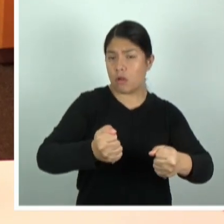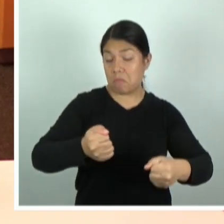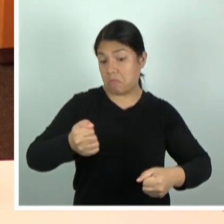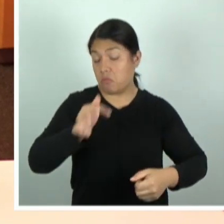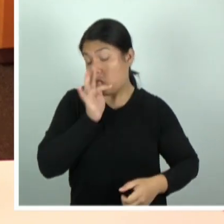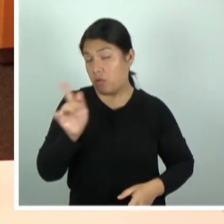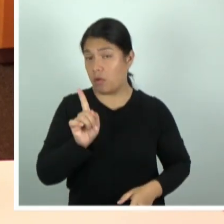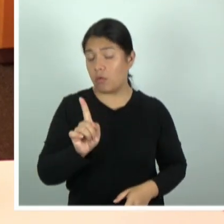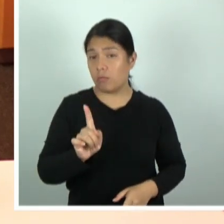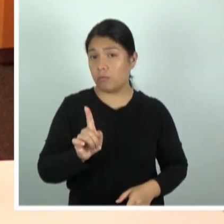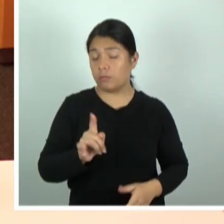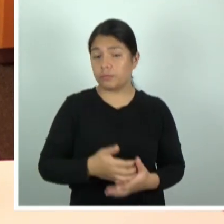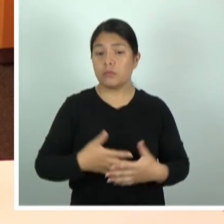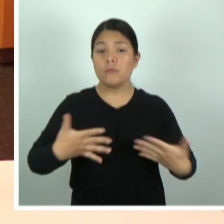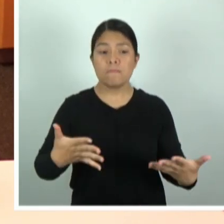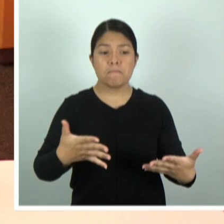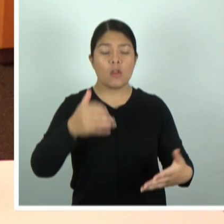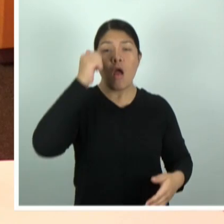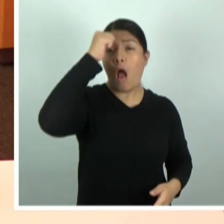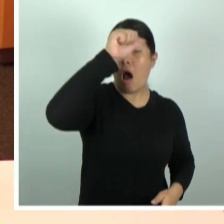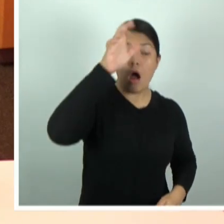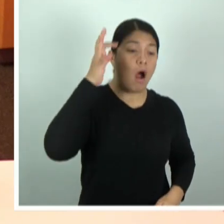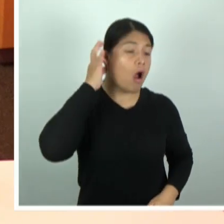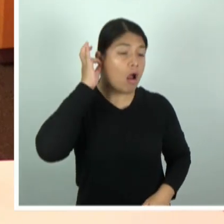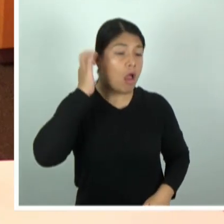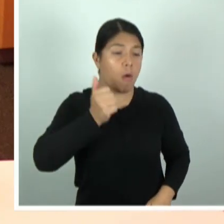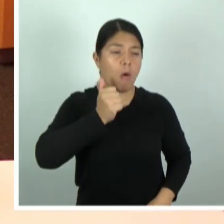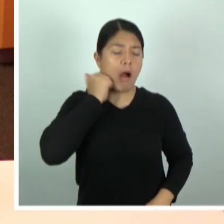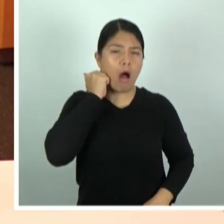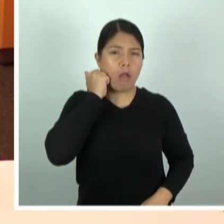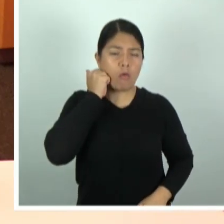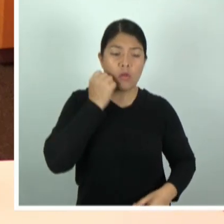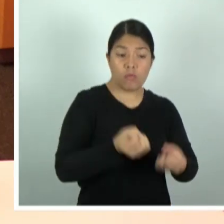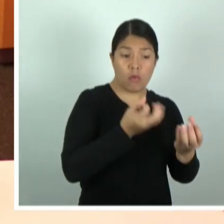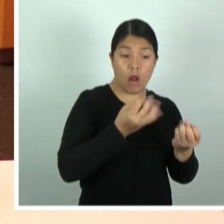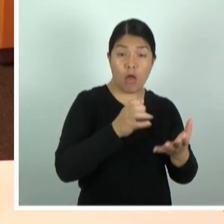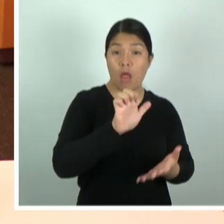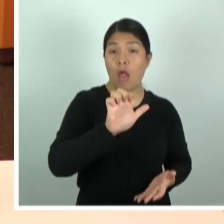Cuando Adán y Eva fueron echados fuera del jardín Edén,